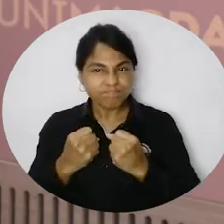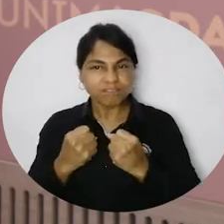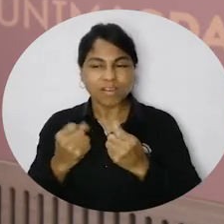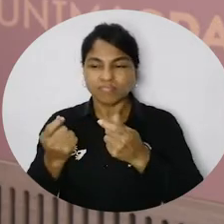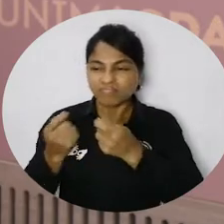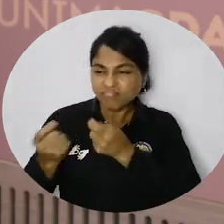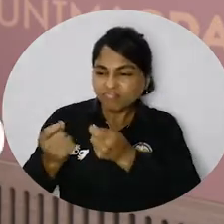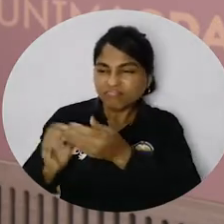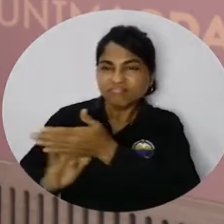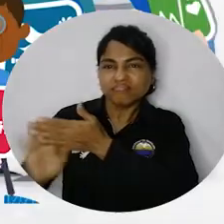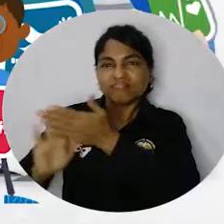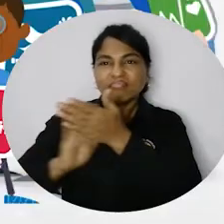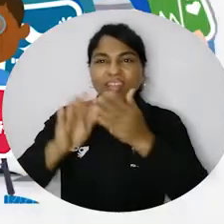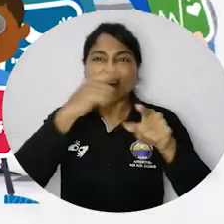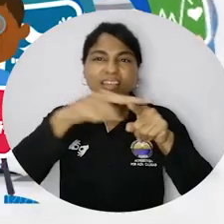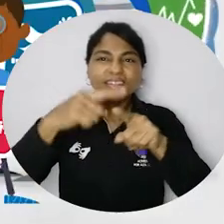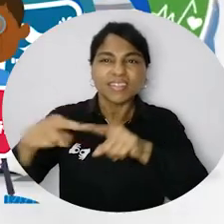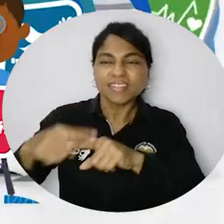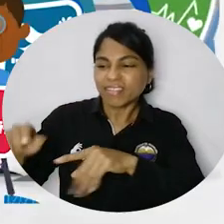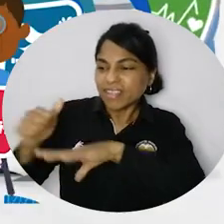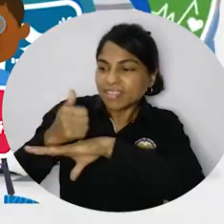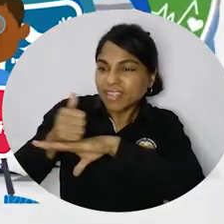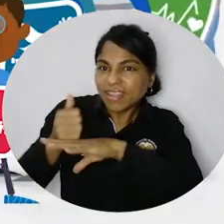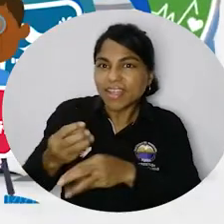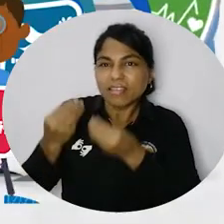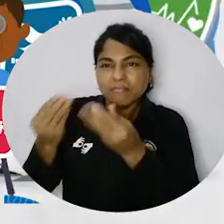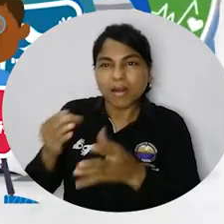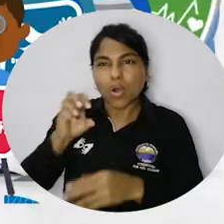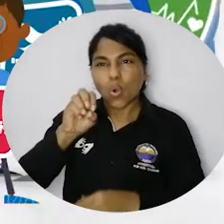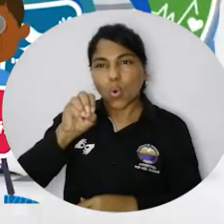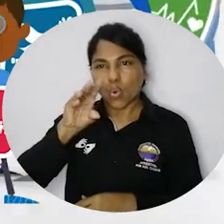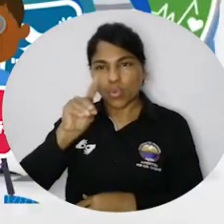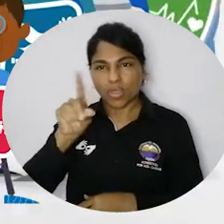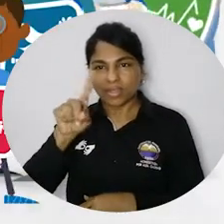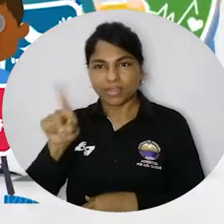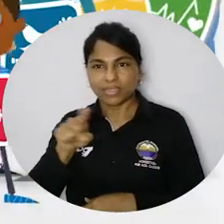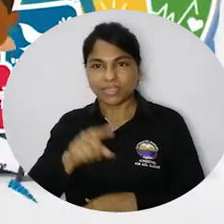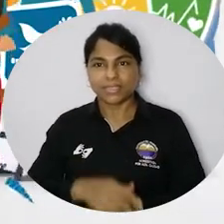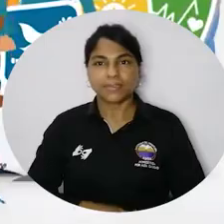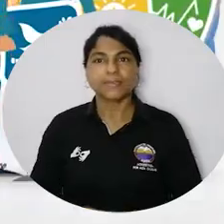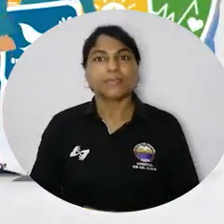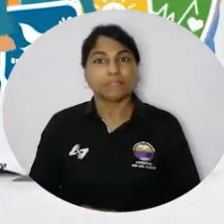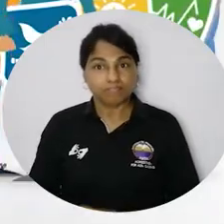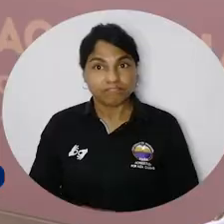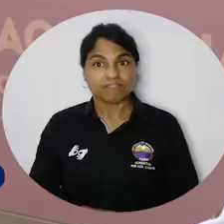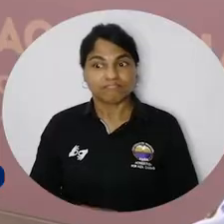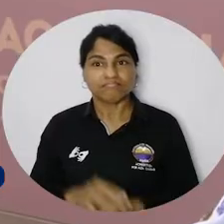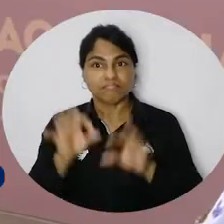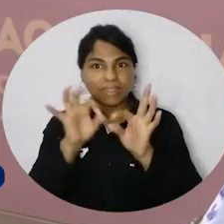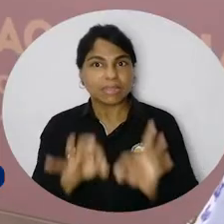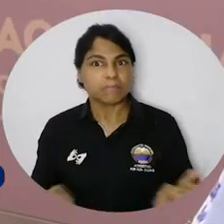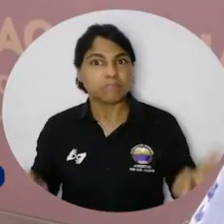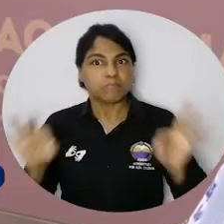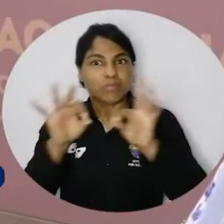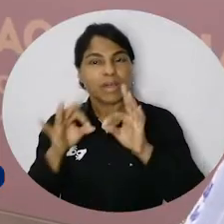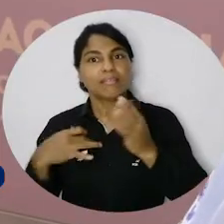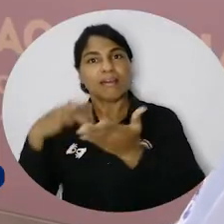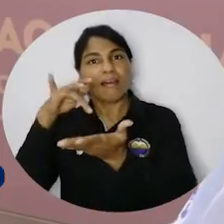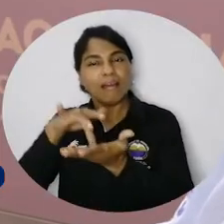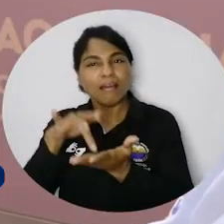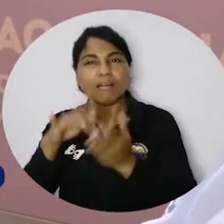y ejecutar justamente las distintas tareas que están en el marco de los ODS. Es suprema importancia poder estar aquí y